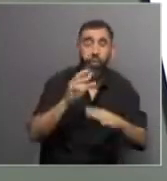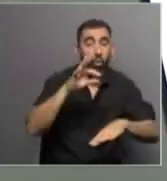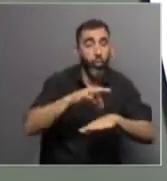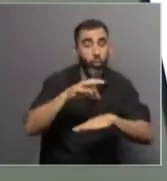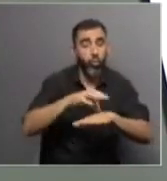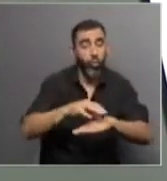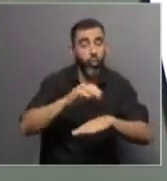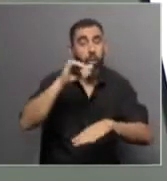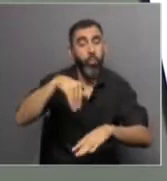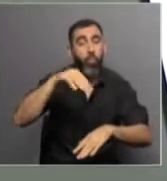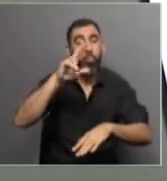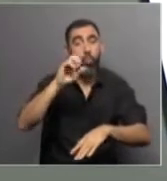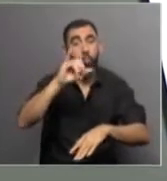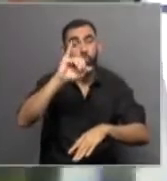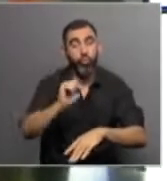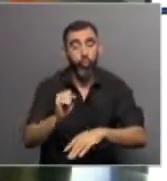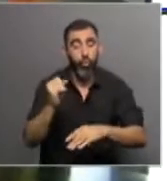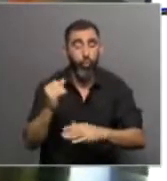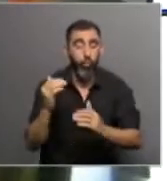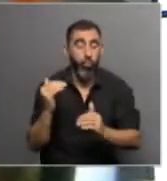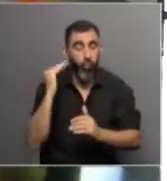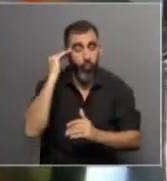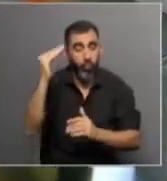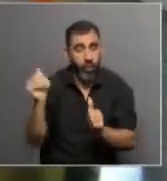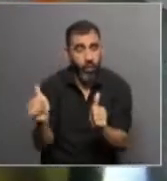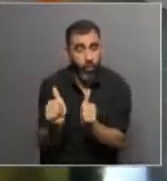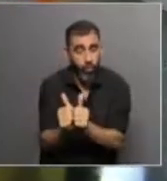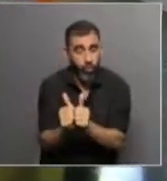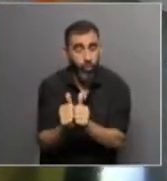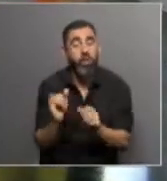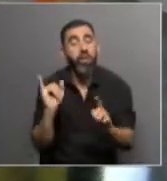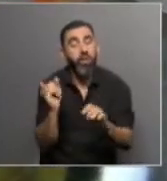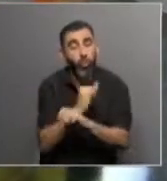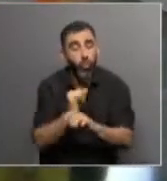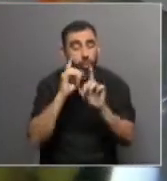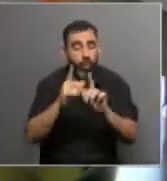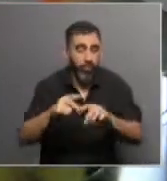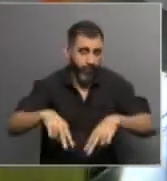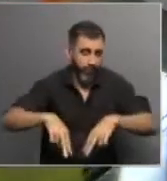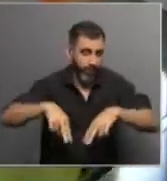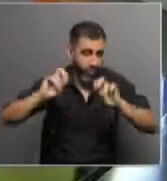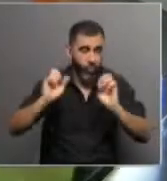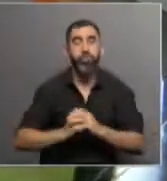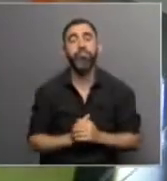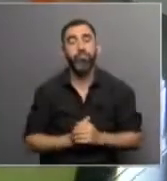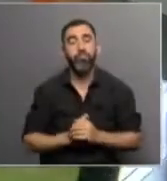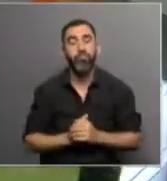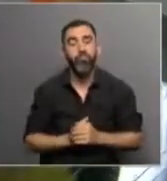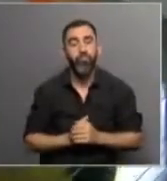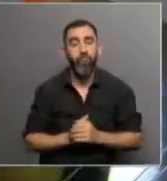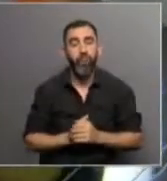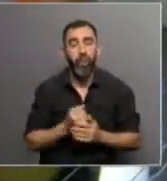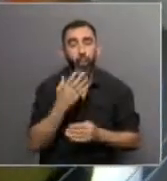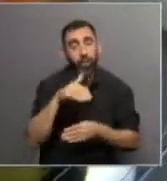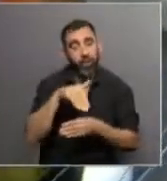profesora adjunta del Instituto de Ciencias Geológicas de Facultad de Ciencias, investigadora de PEDESIVA Geociencias también. Bienvenida, Rosana. Muchas gracias, buenas